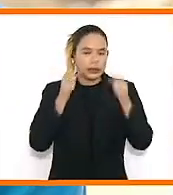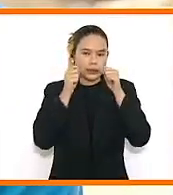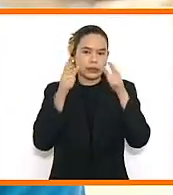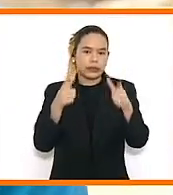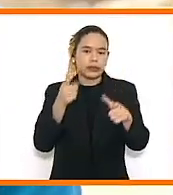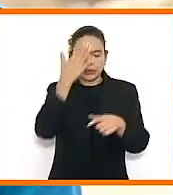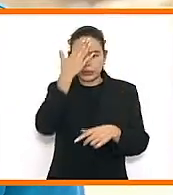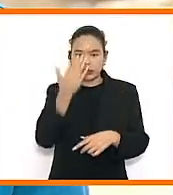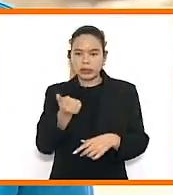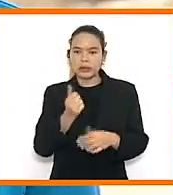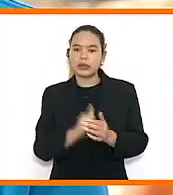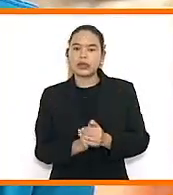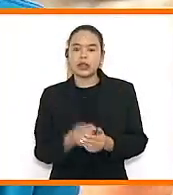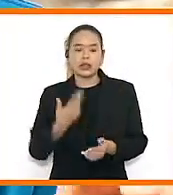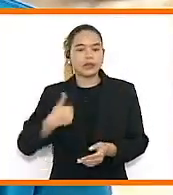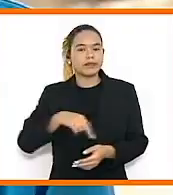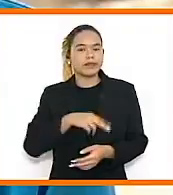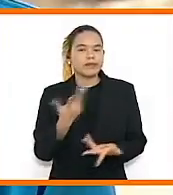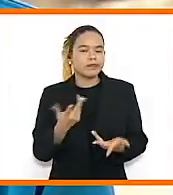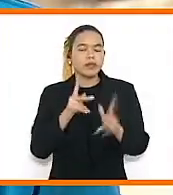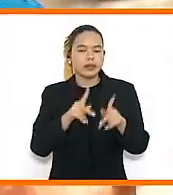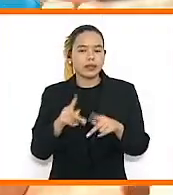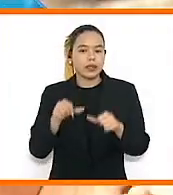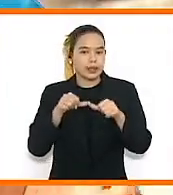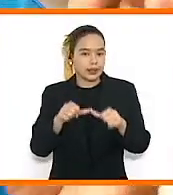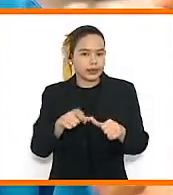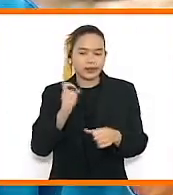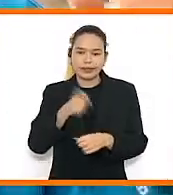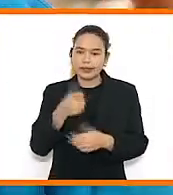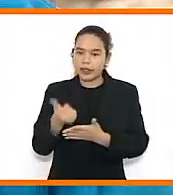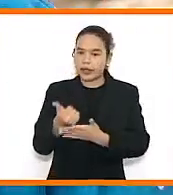porque siempre vemos personas que necesitamos y